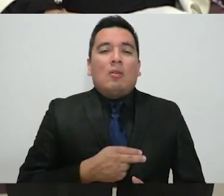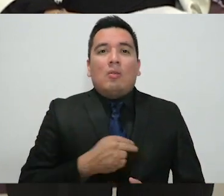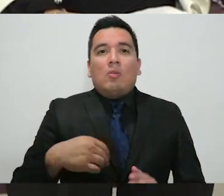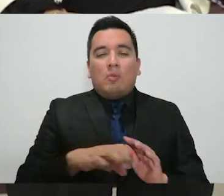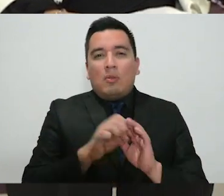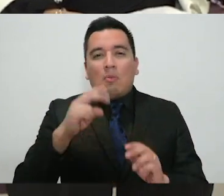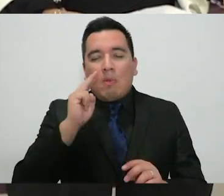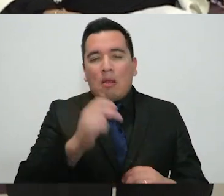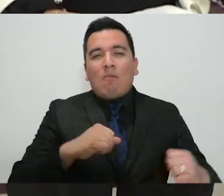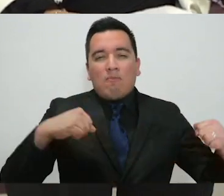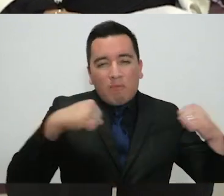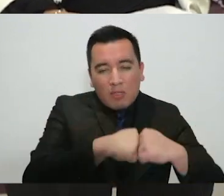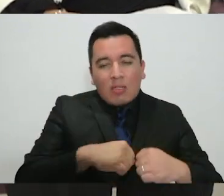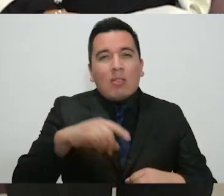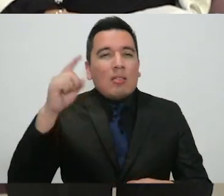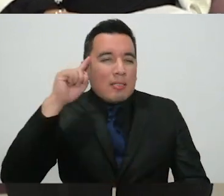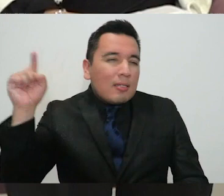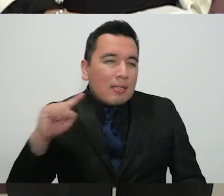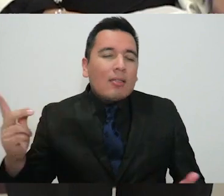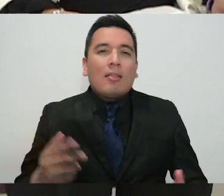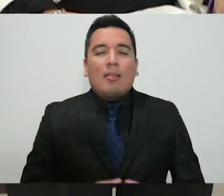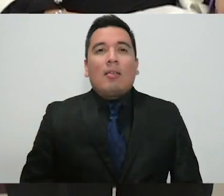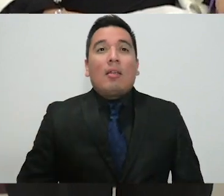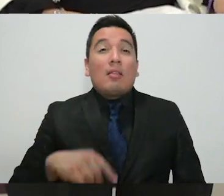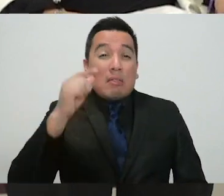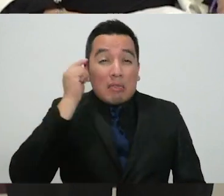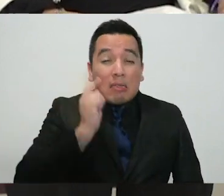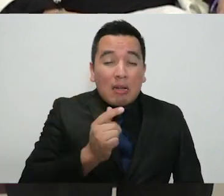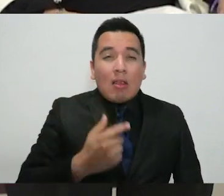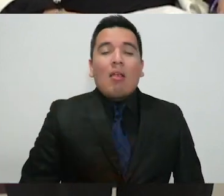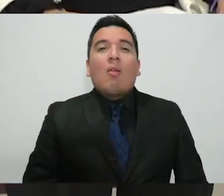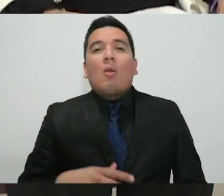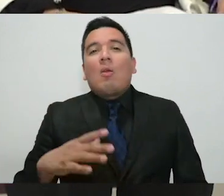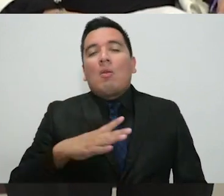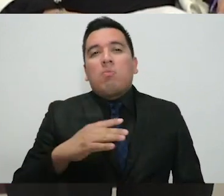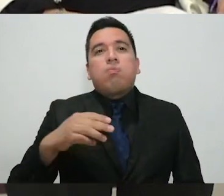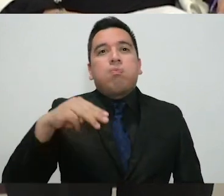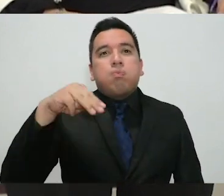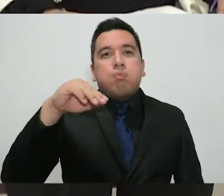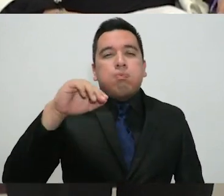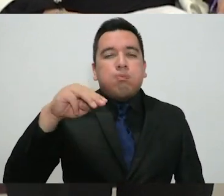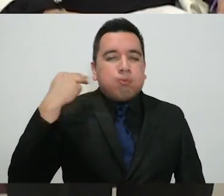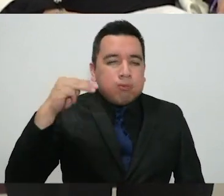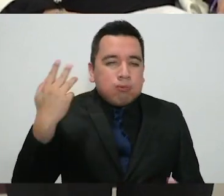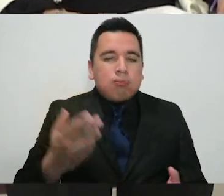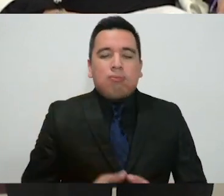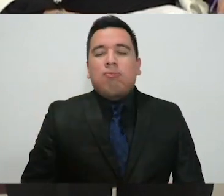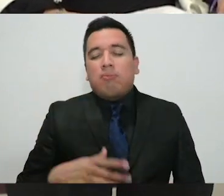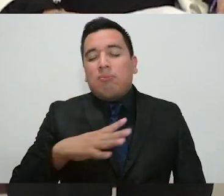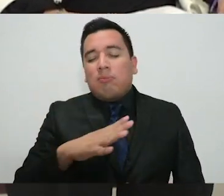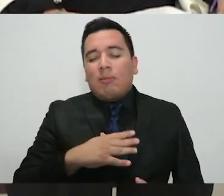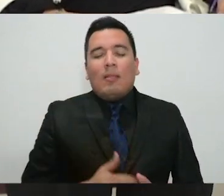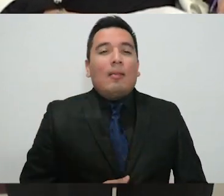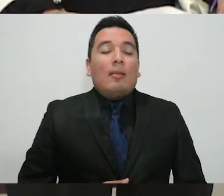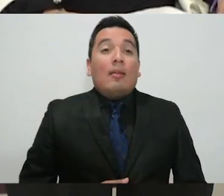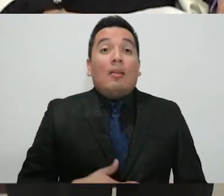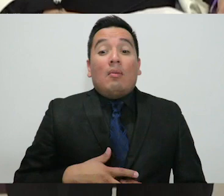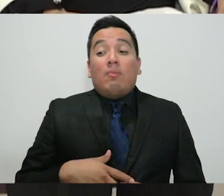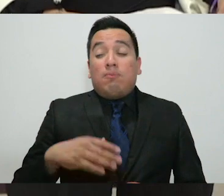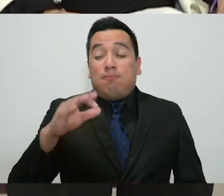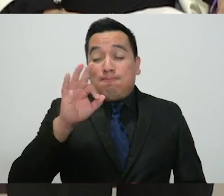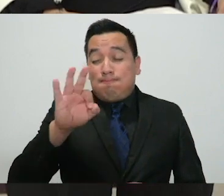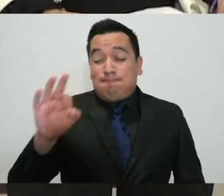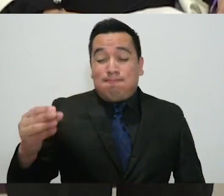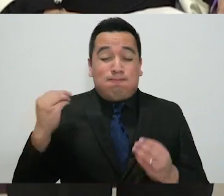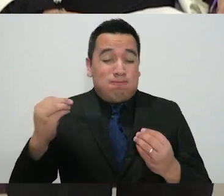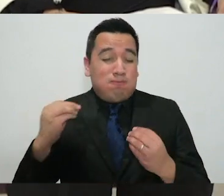fronterizas, Zacatecas, Guerrero, Michoacán, que traen altos porcentajes de comunidades migrantes,